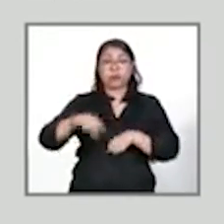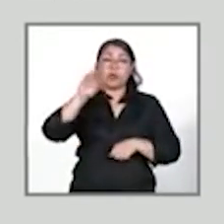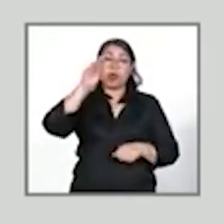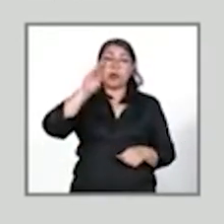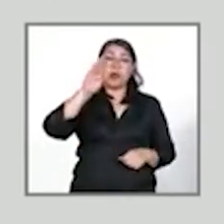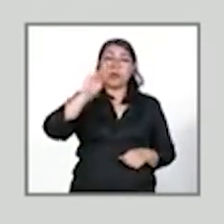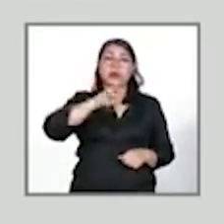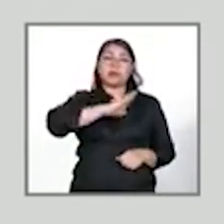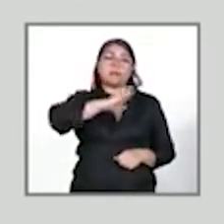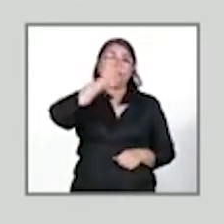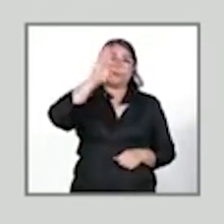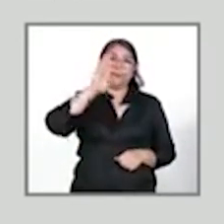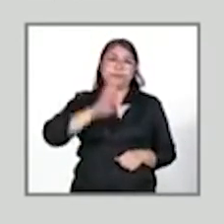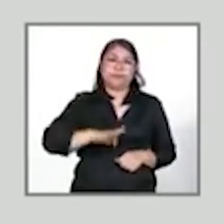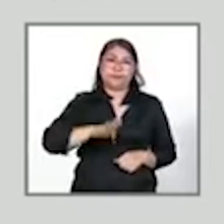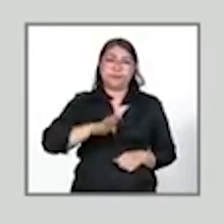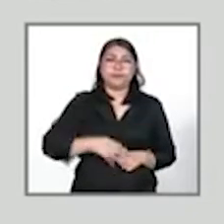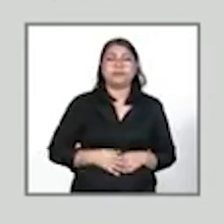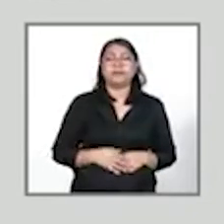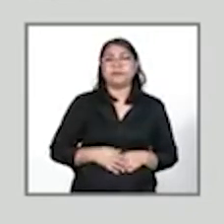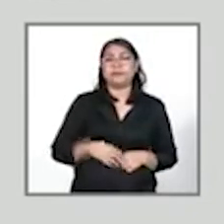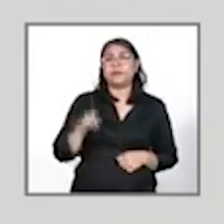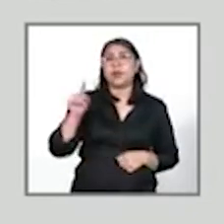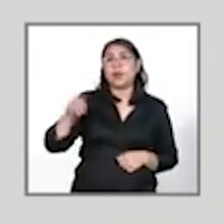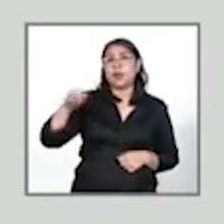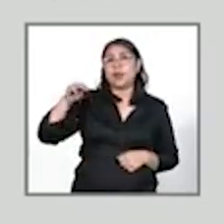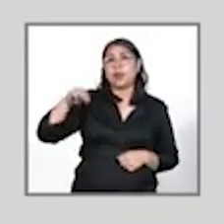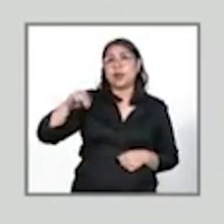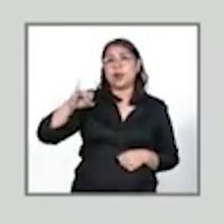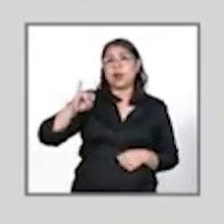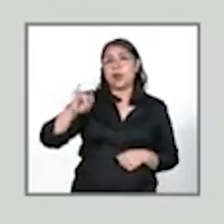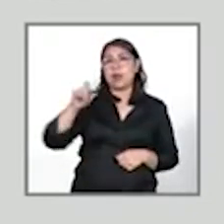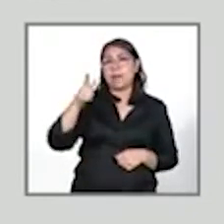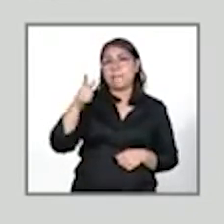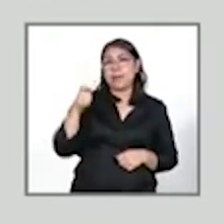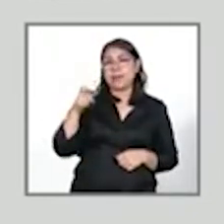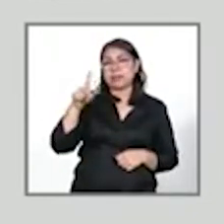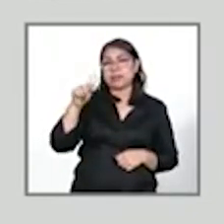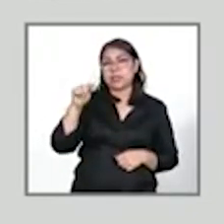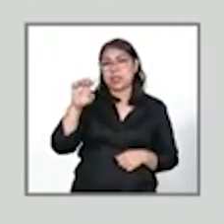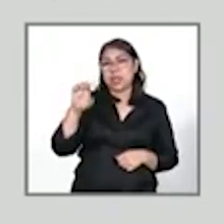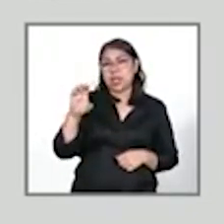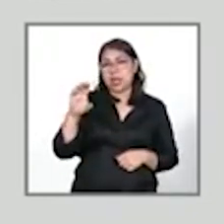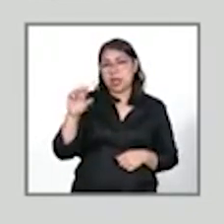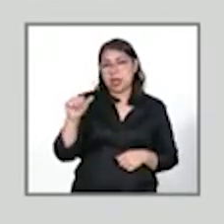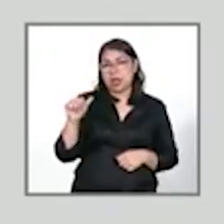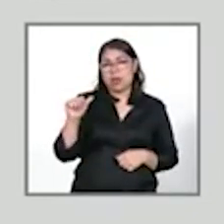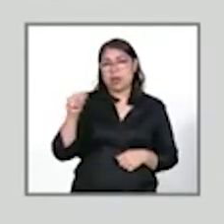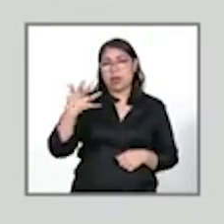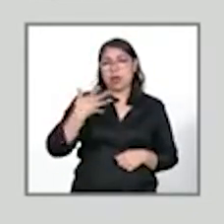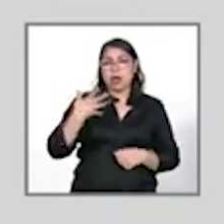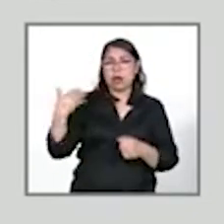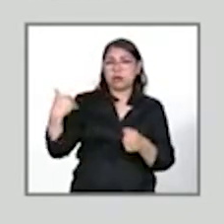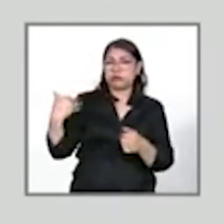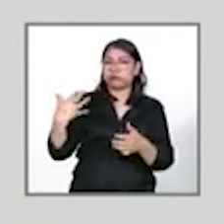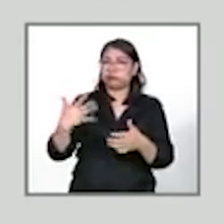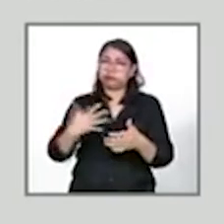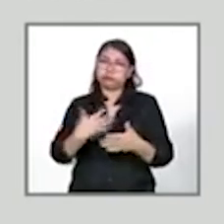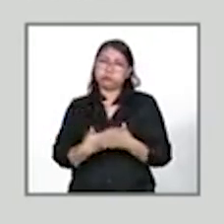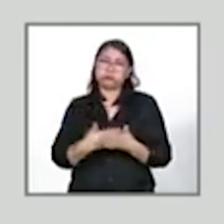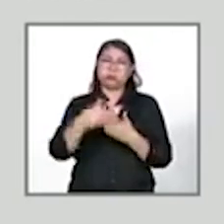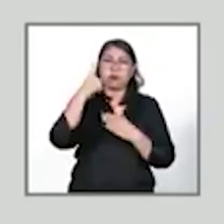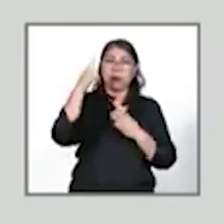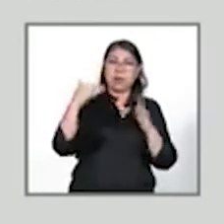90 defunciones registradas. Para la jurisdicción sanitaria número 5 en la región Mixteca,